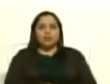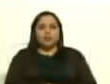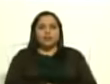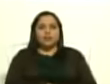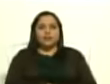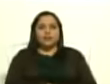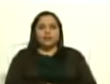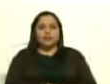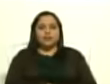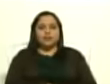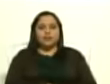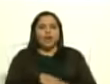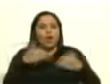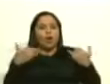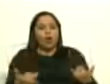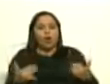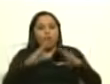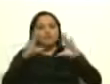un desafío,